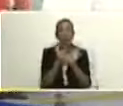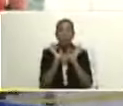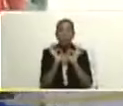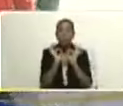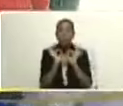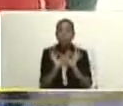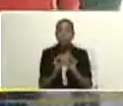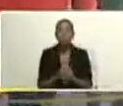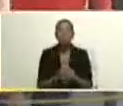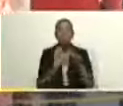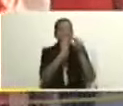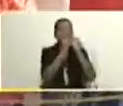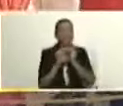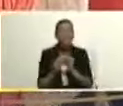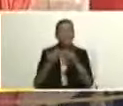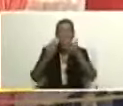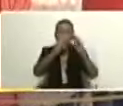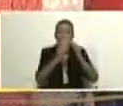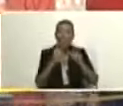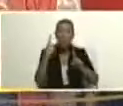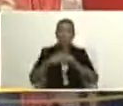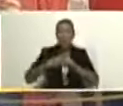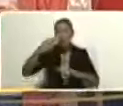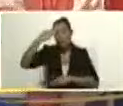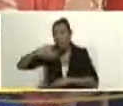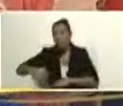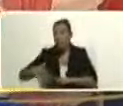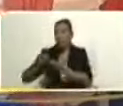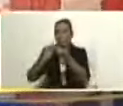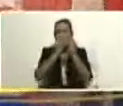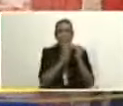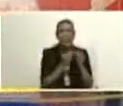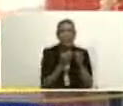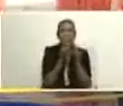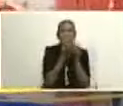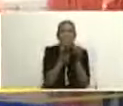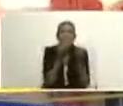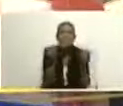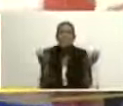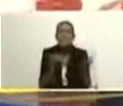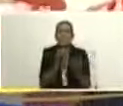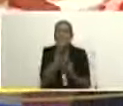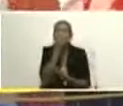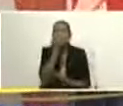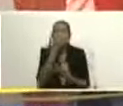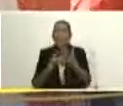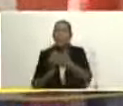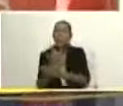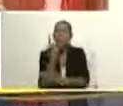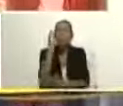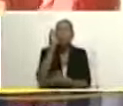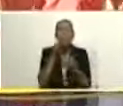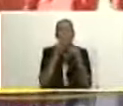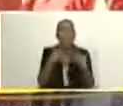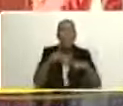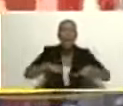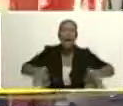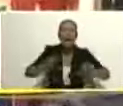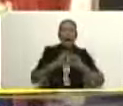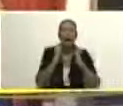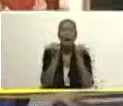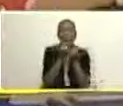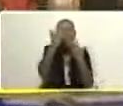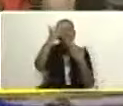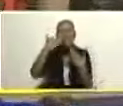Norma. Demasiado bella. Una tarea hermosísima. Mira qué bello los jardines. Sí. Ah, qué bello las aulas. Mi